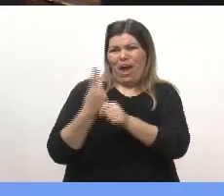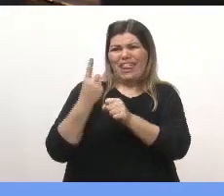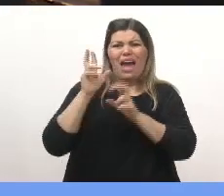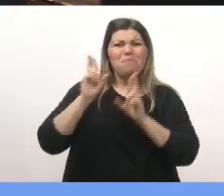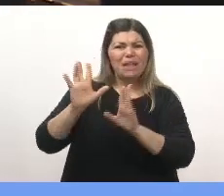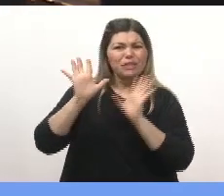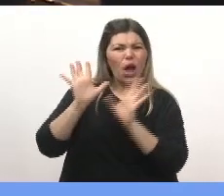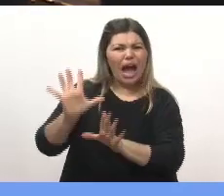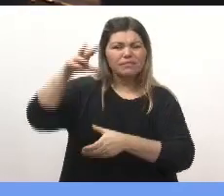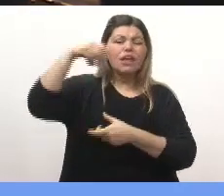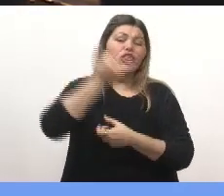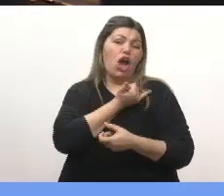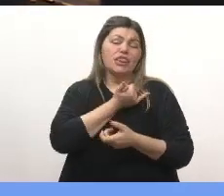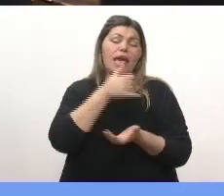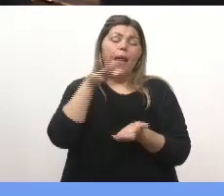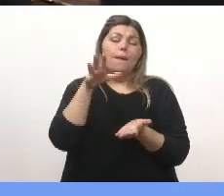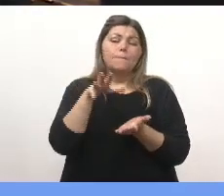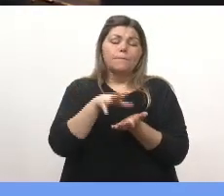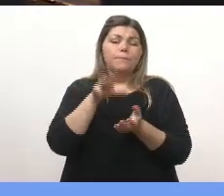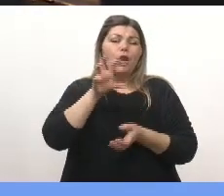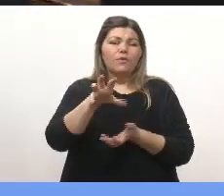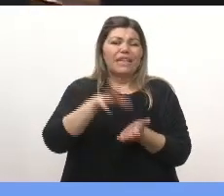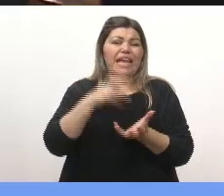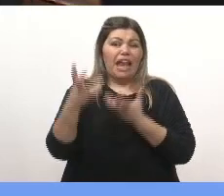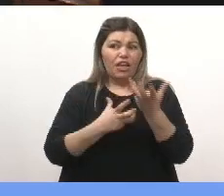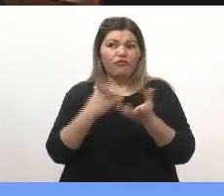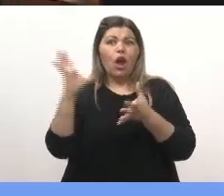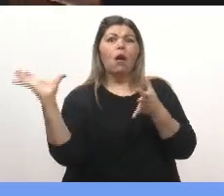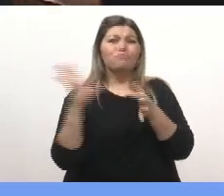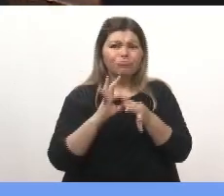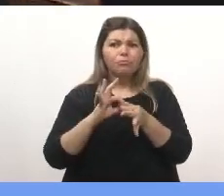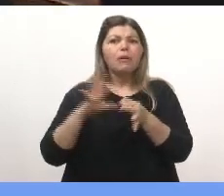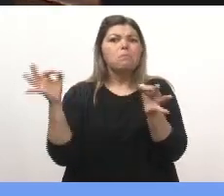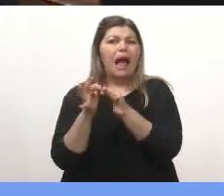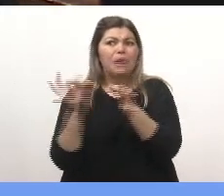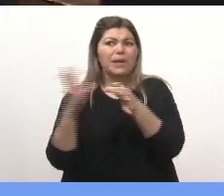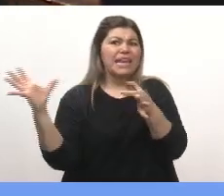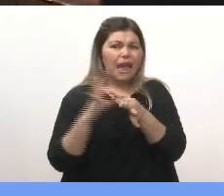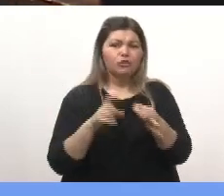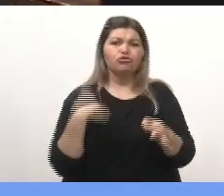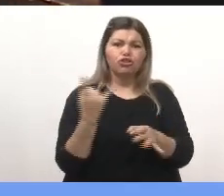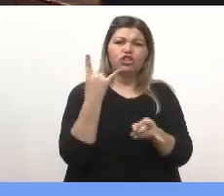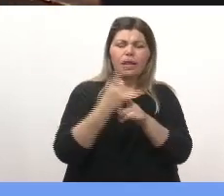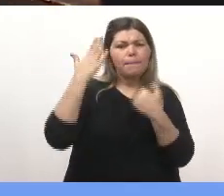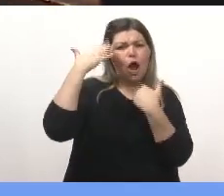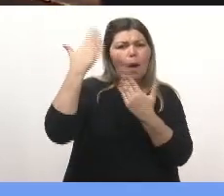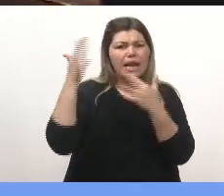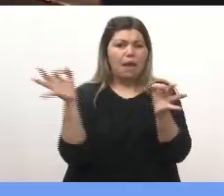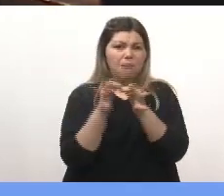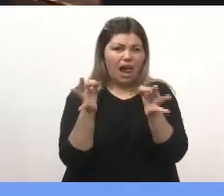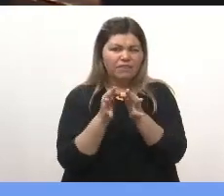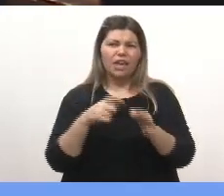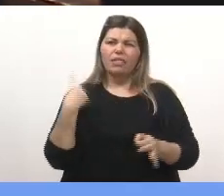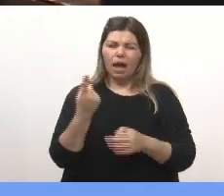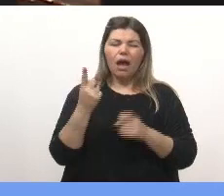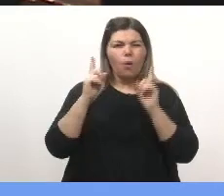Tierra del Fuego, provincia de la cual forman parte nuestras queridas Islas Malvinas, a la que siempre le vivimos rindiendo homenaje, hayamos